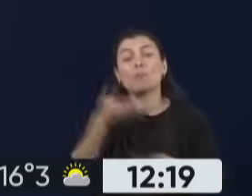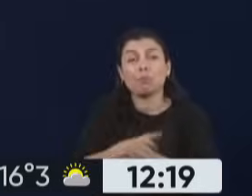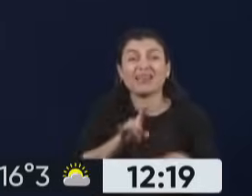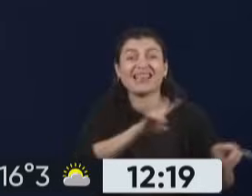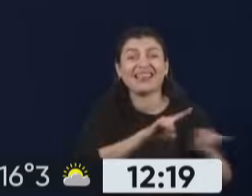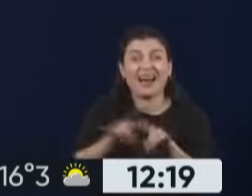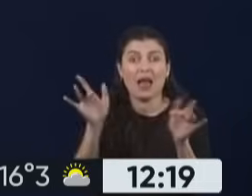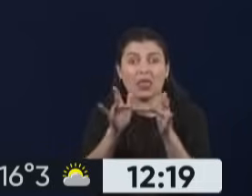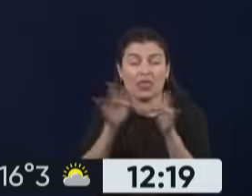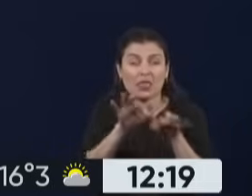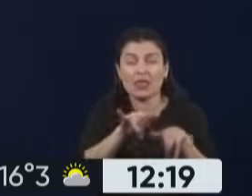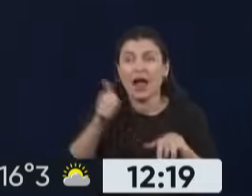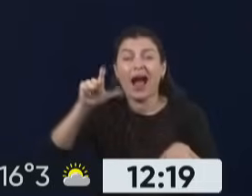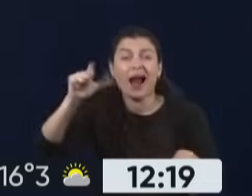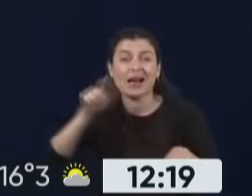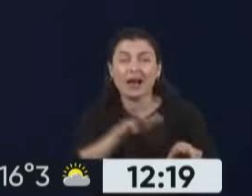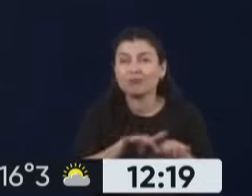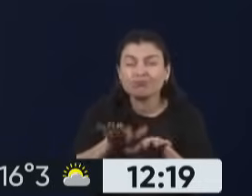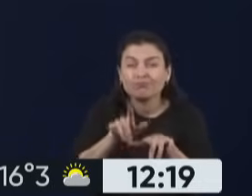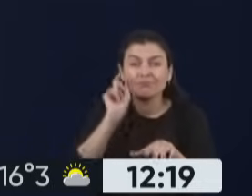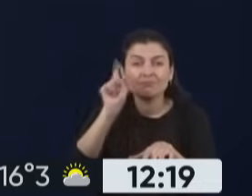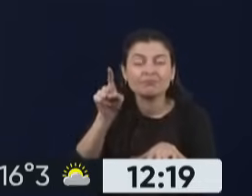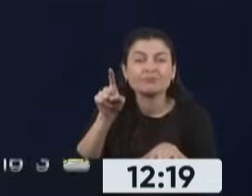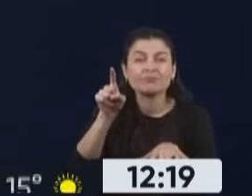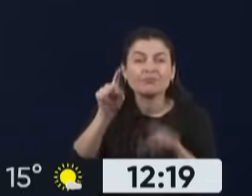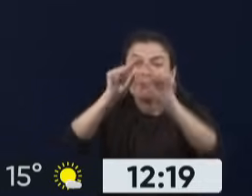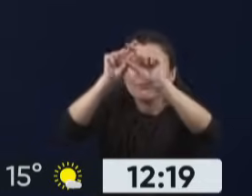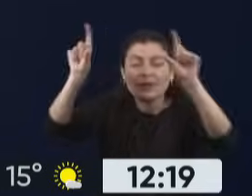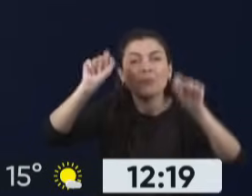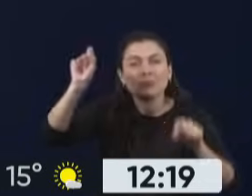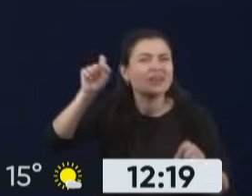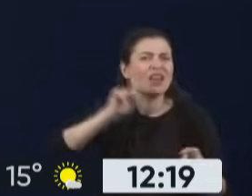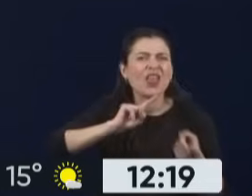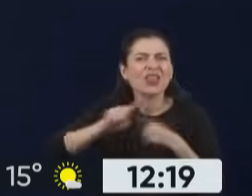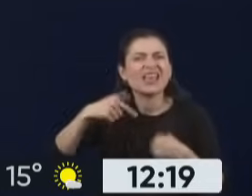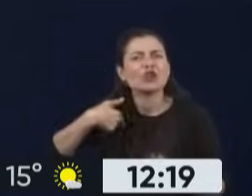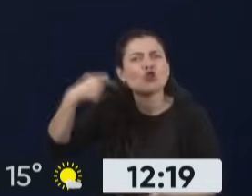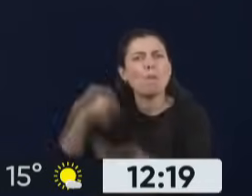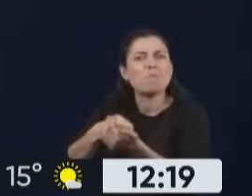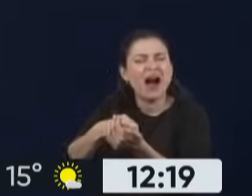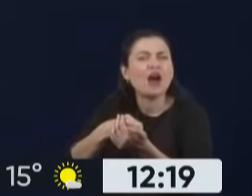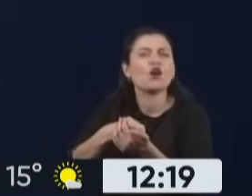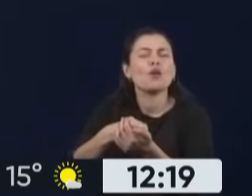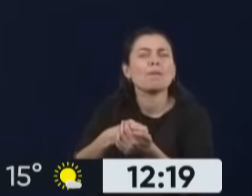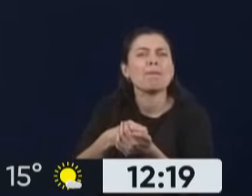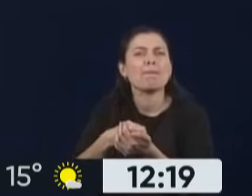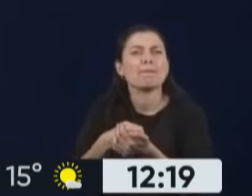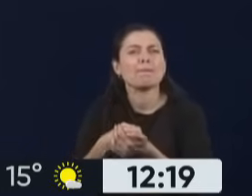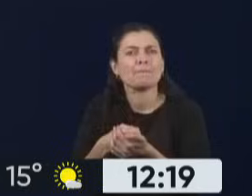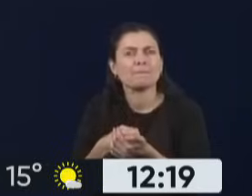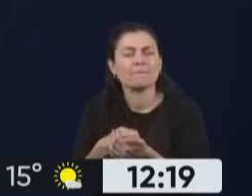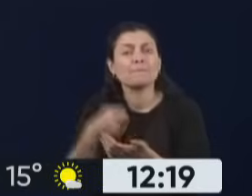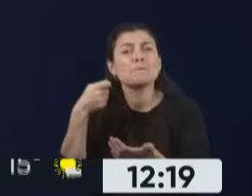a ARCA y va a estar el importe que vos vas a tener que pagar